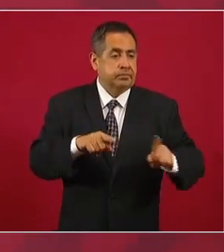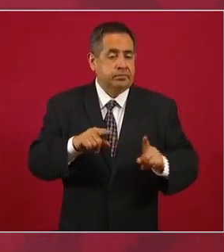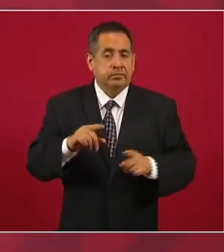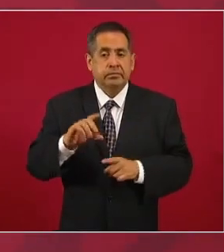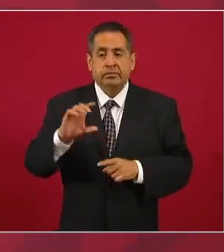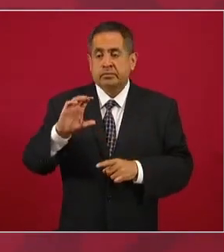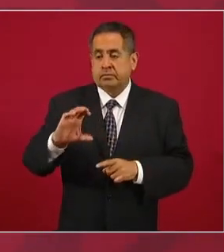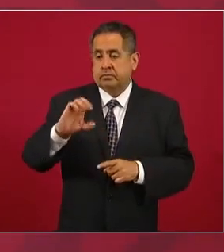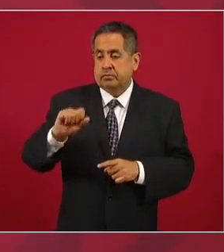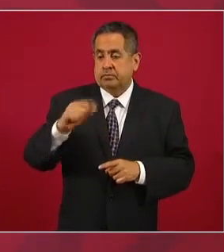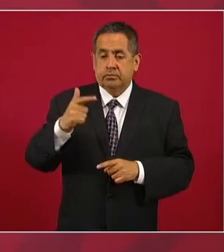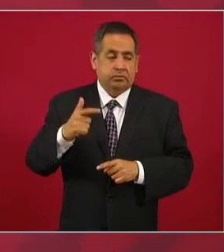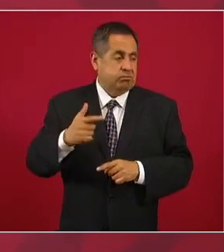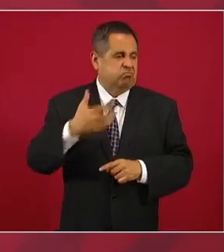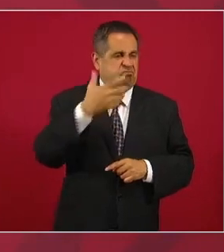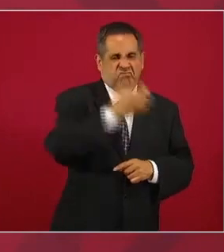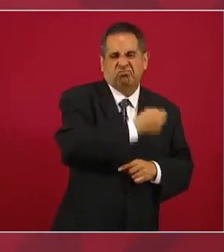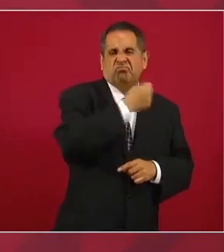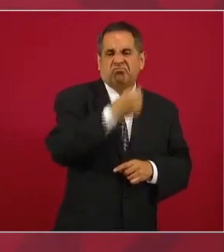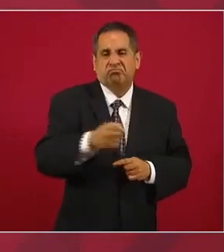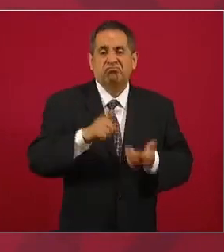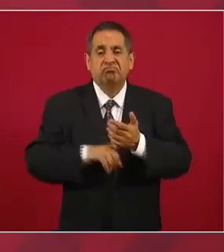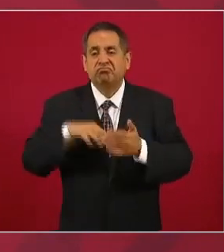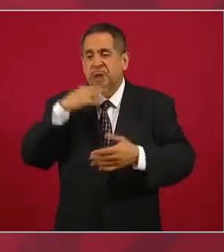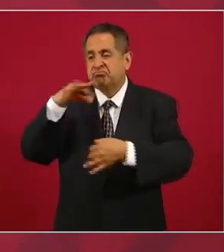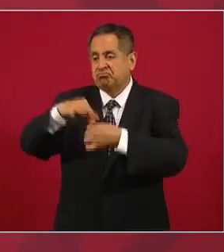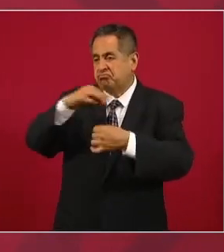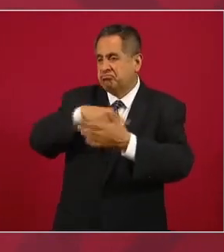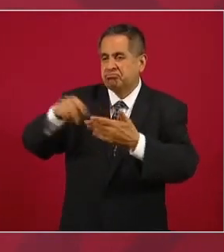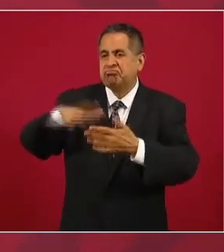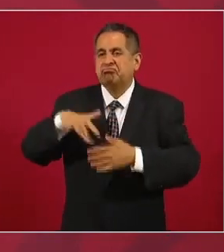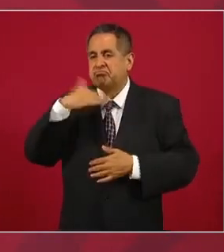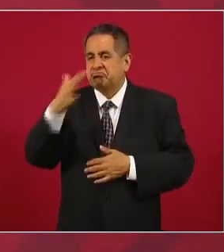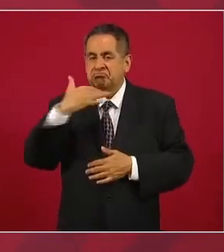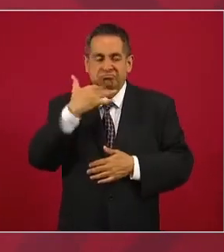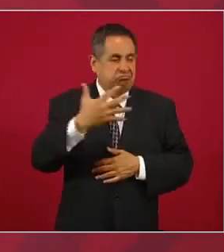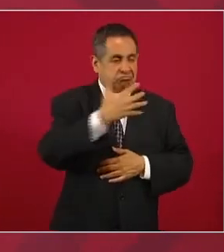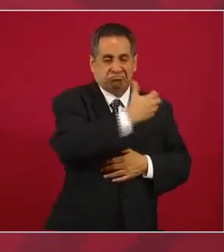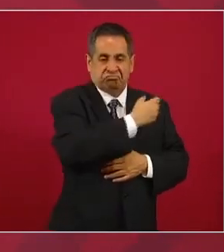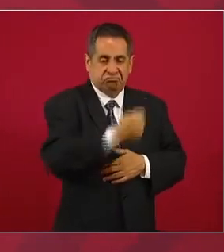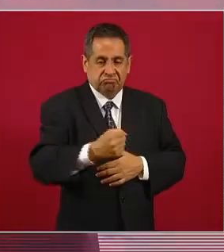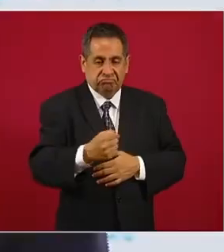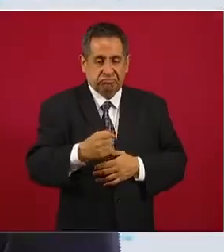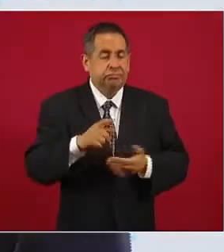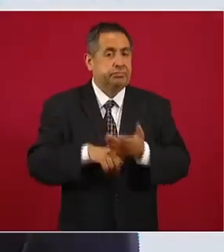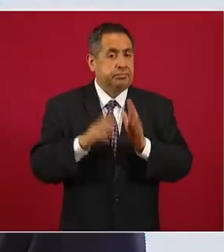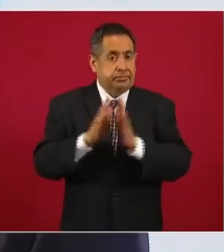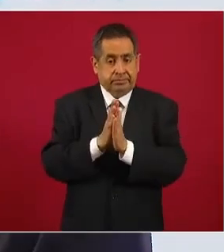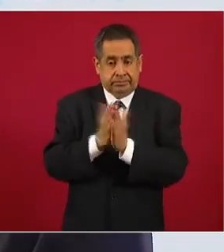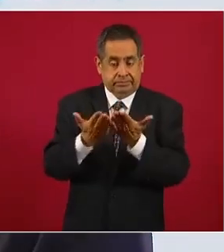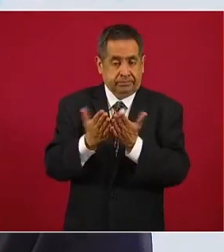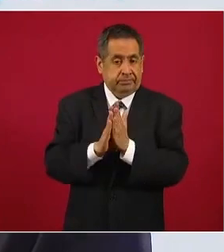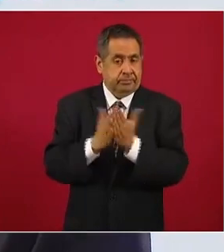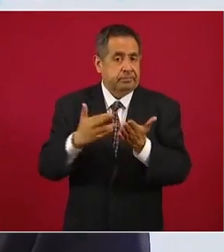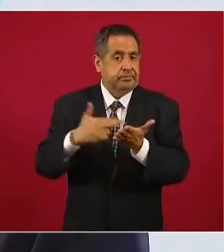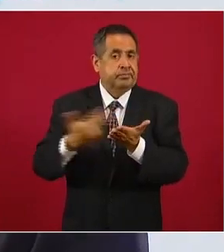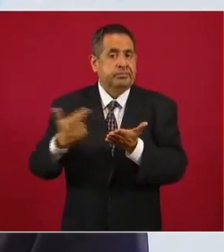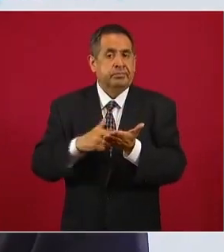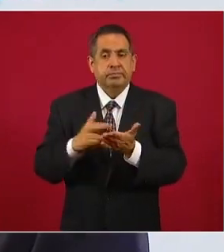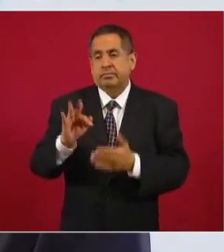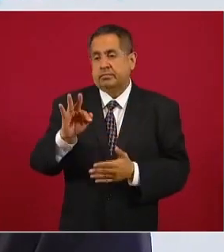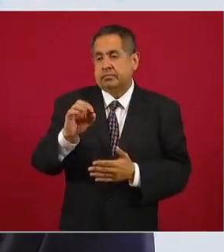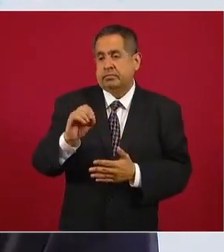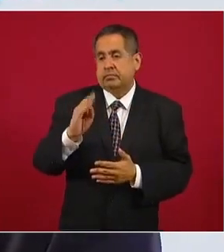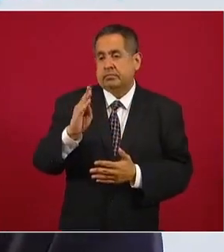impuesto mediante un fraude electoral, en la lista de la revista Forbes, en la